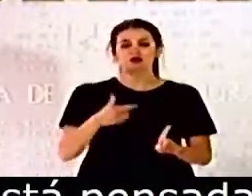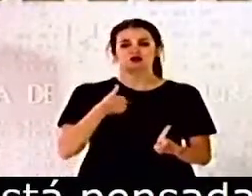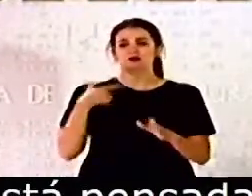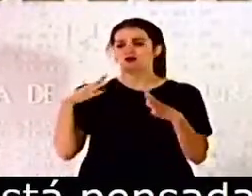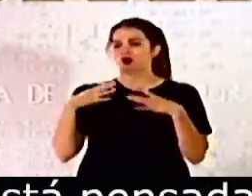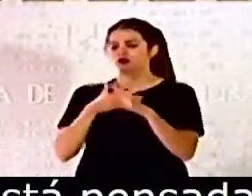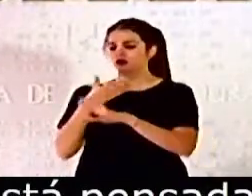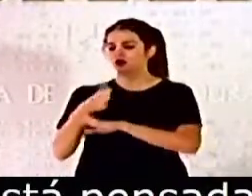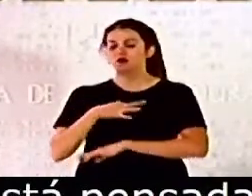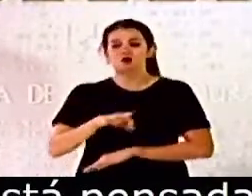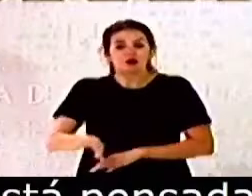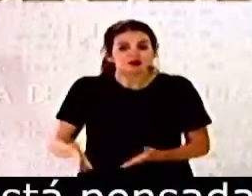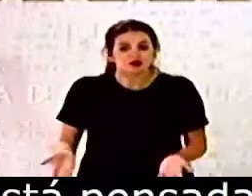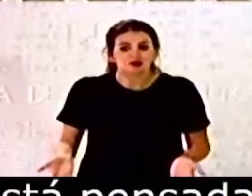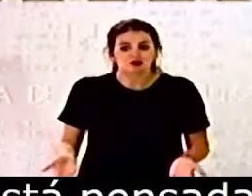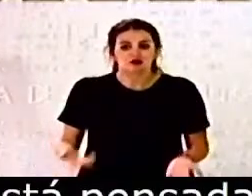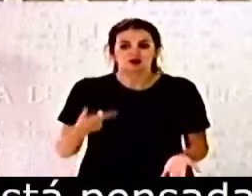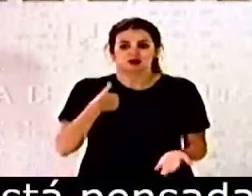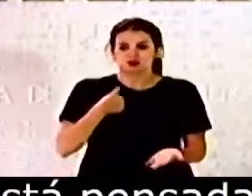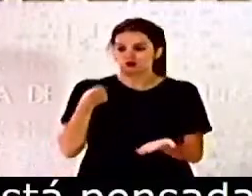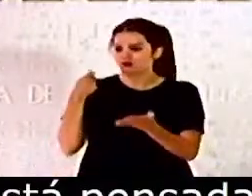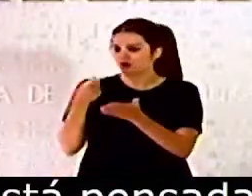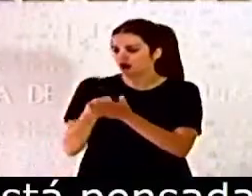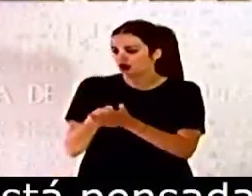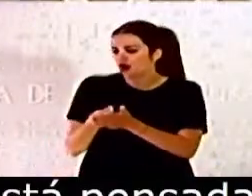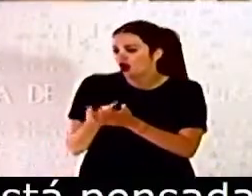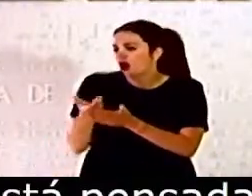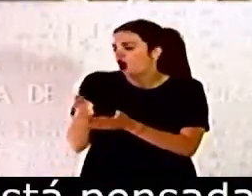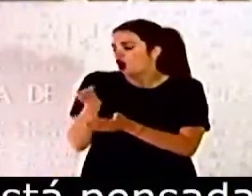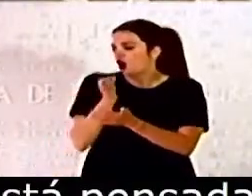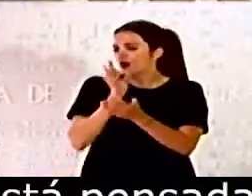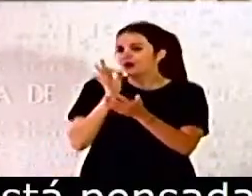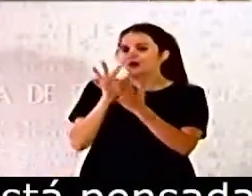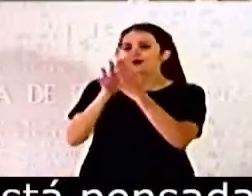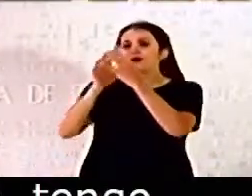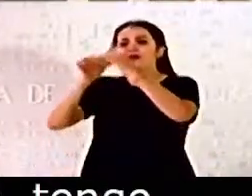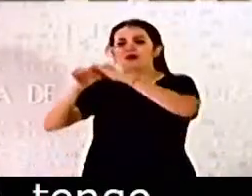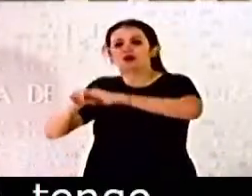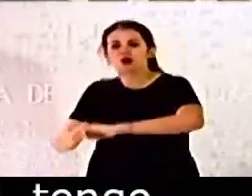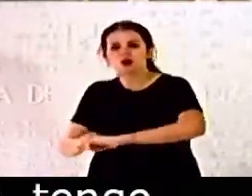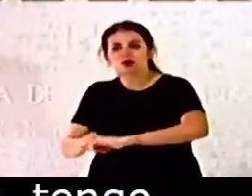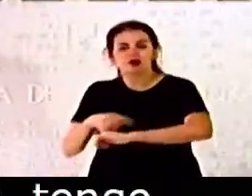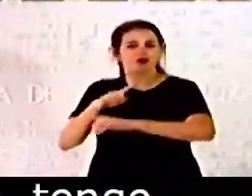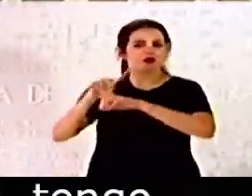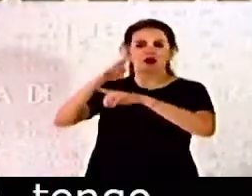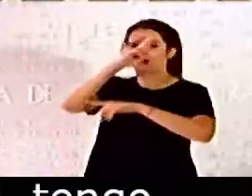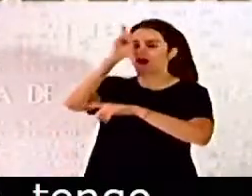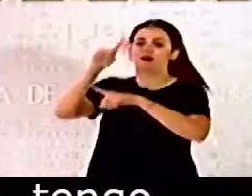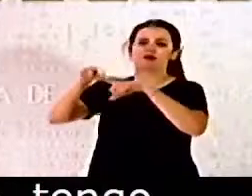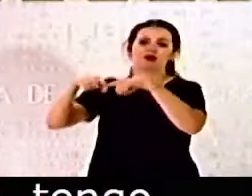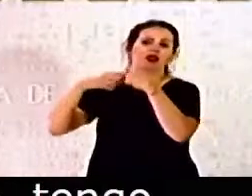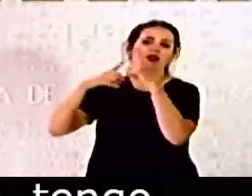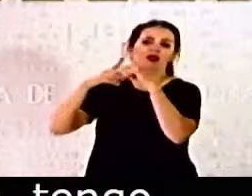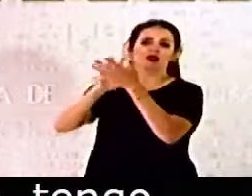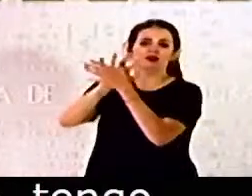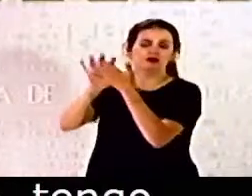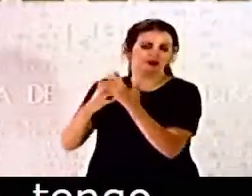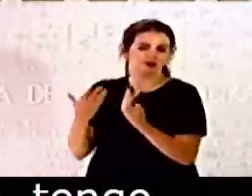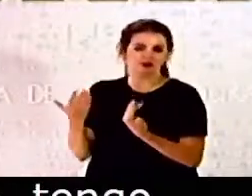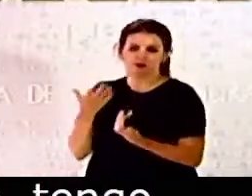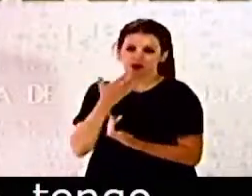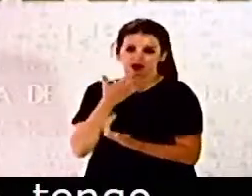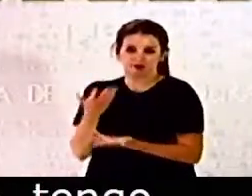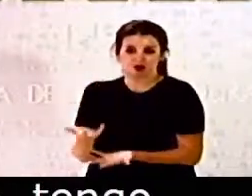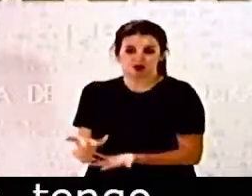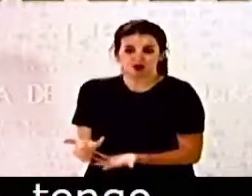qué no? Pagadas o apalabradas con la familia que vive en Madrid, no lo sé. Pero algo